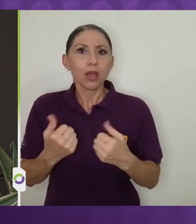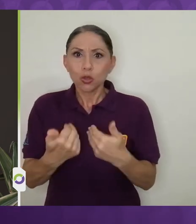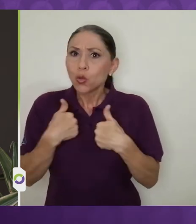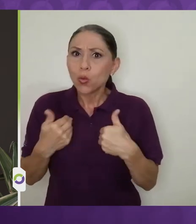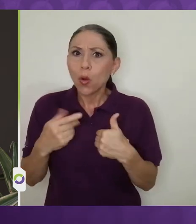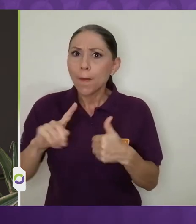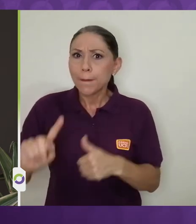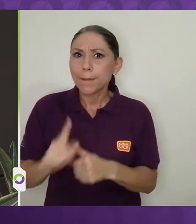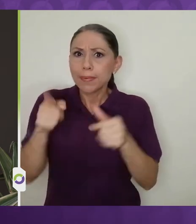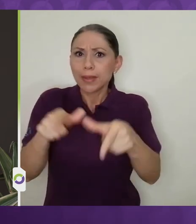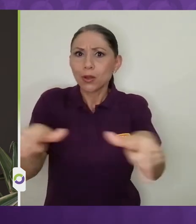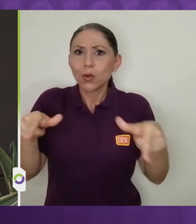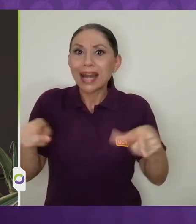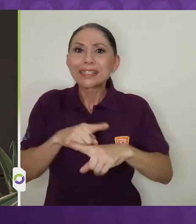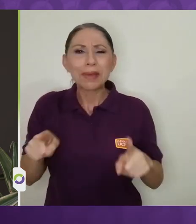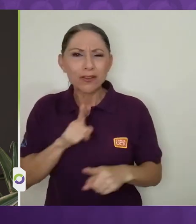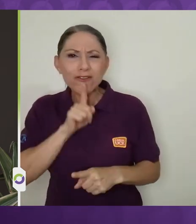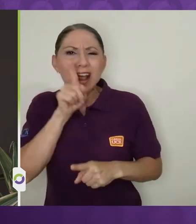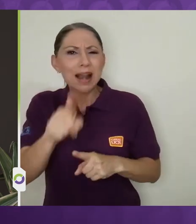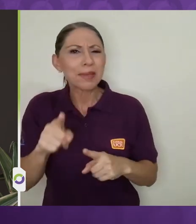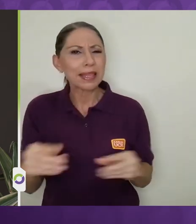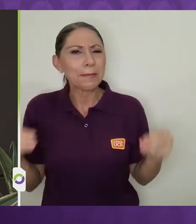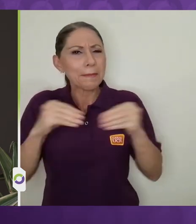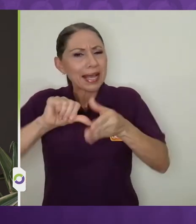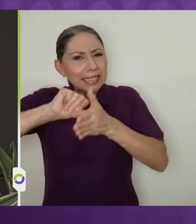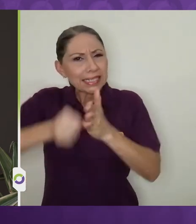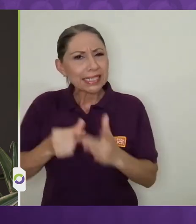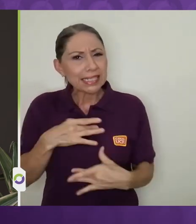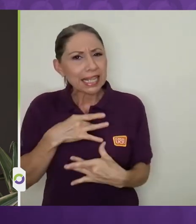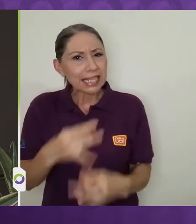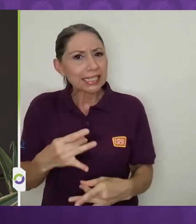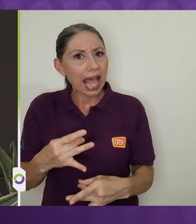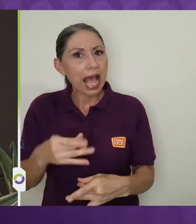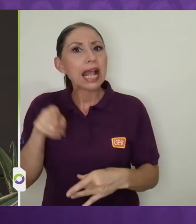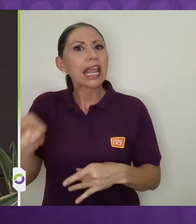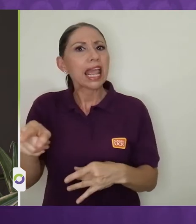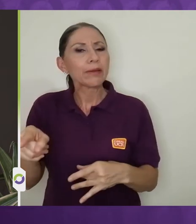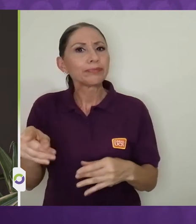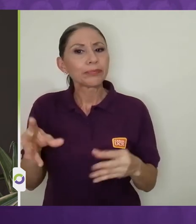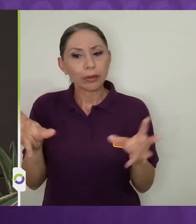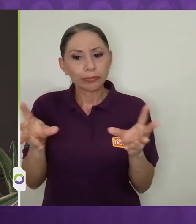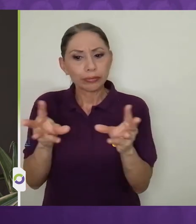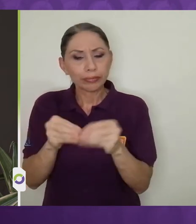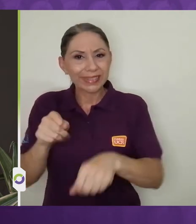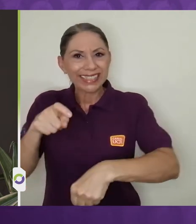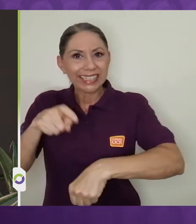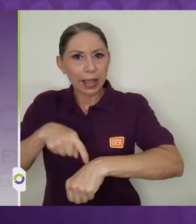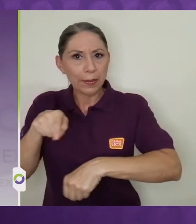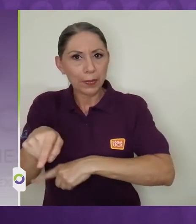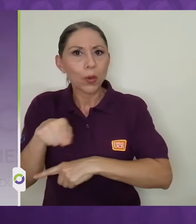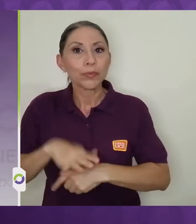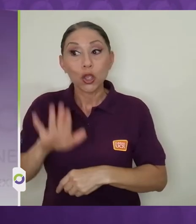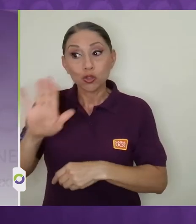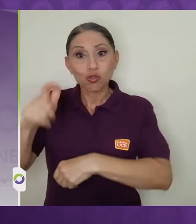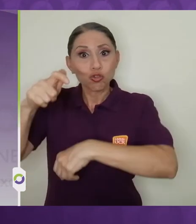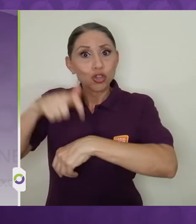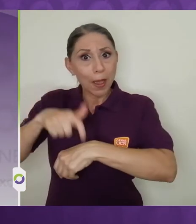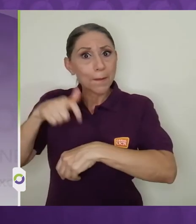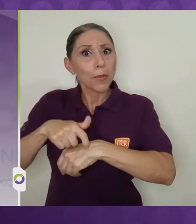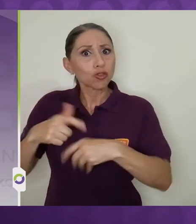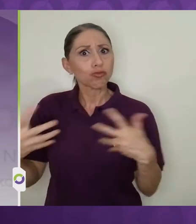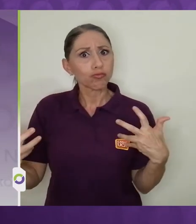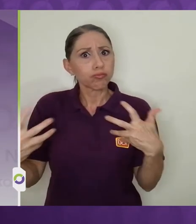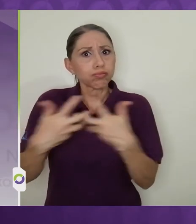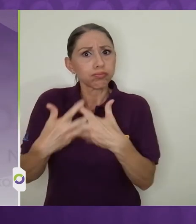que tuvo, lo que nos interesa a nosotros en un deporte como este, que es de precisión, es el factor tiempo. Entonces, su